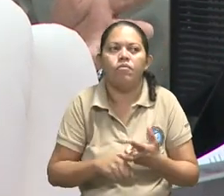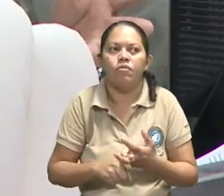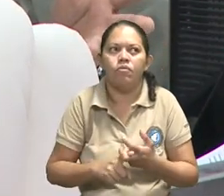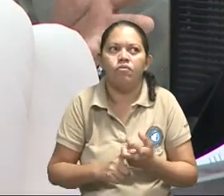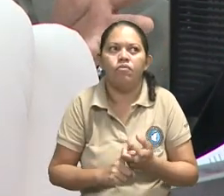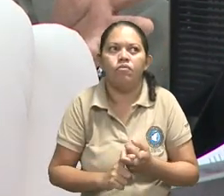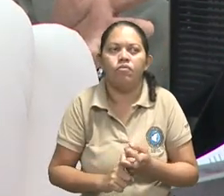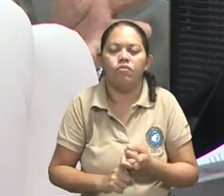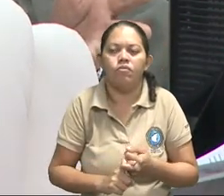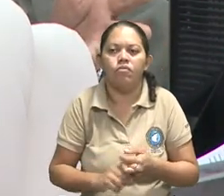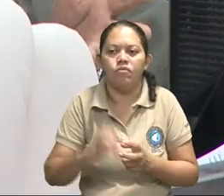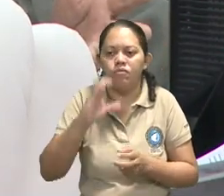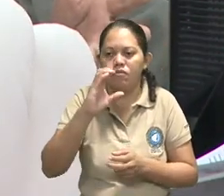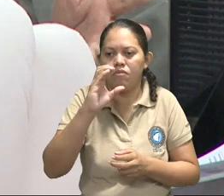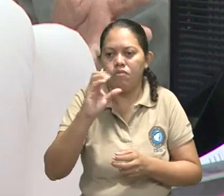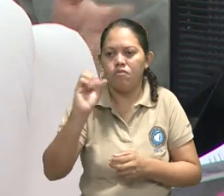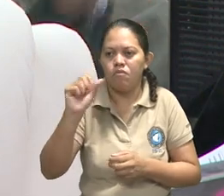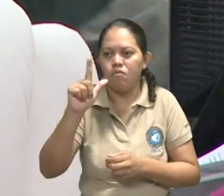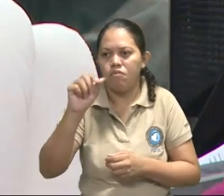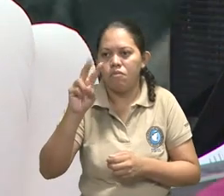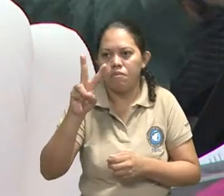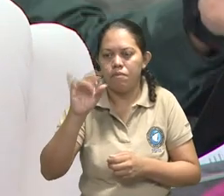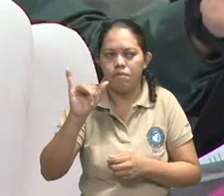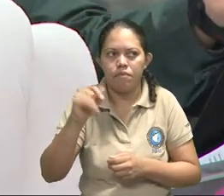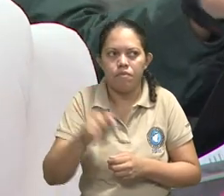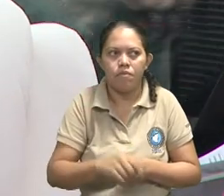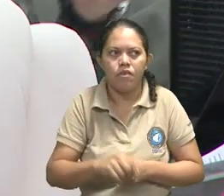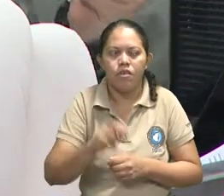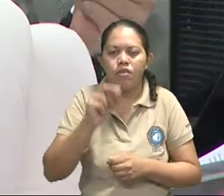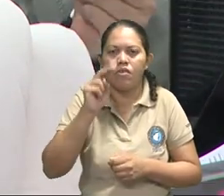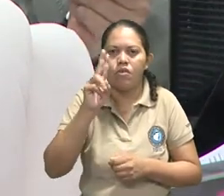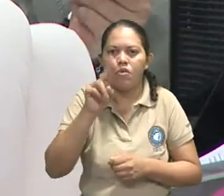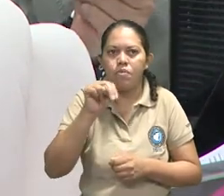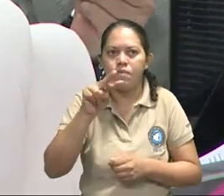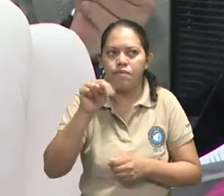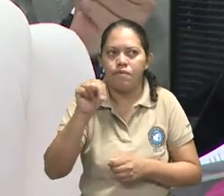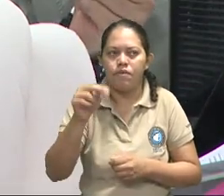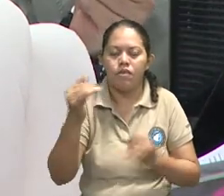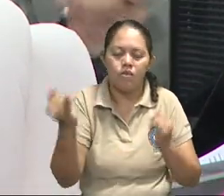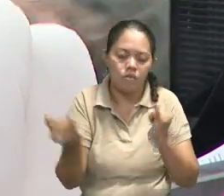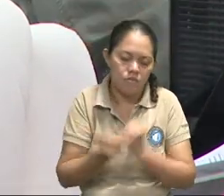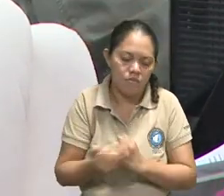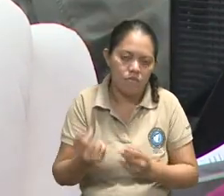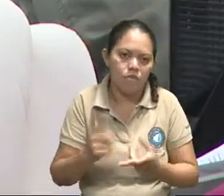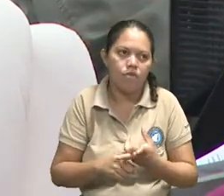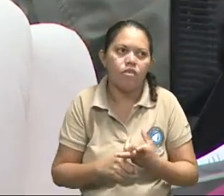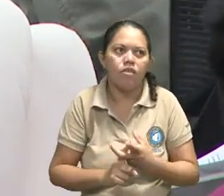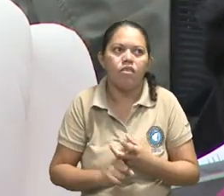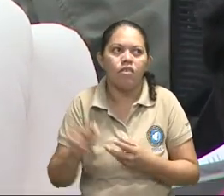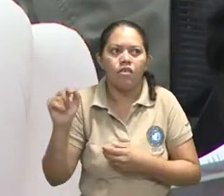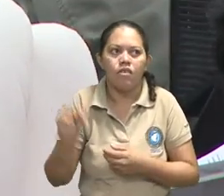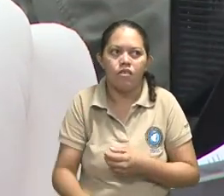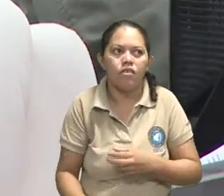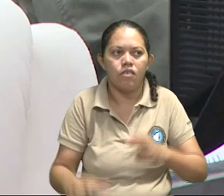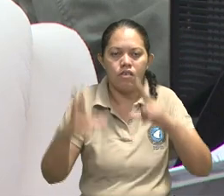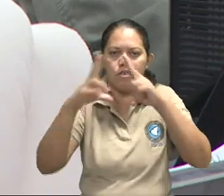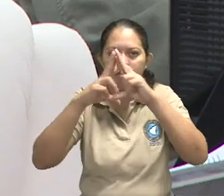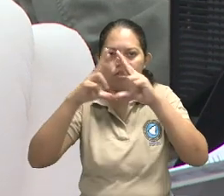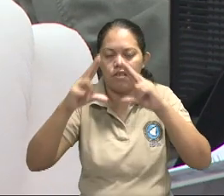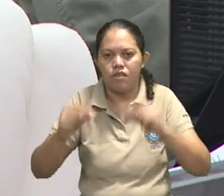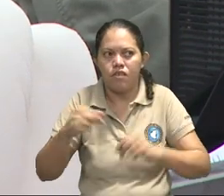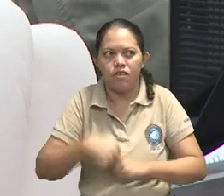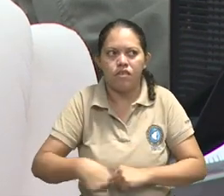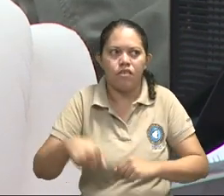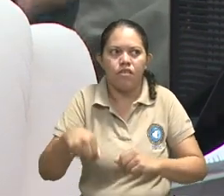han estado a la vanguardia de ese tema. Los dominicanos han estado a la vanguardia de ese tema y ahora nos está tocando a